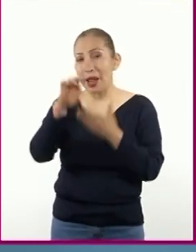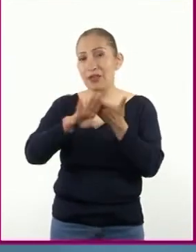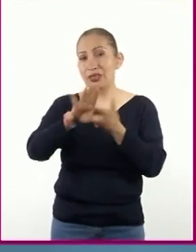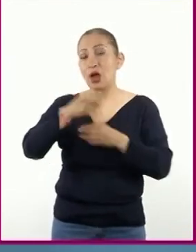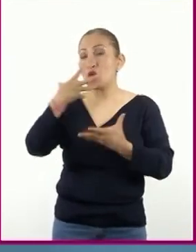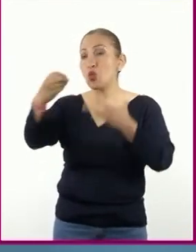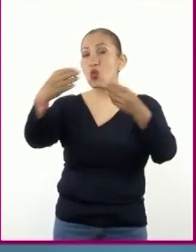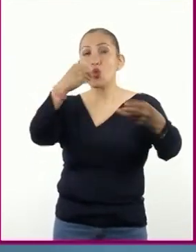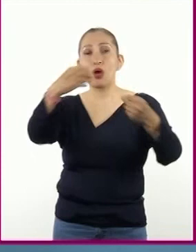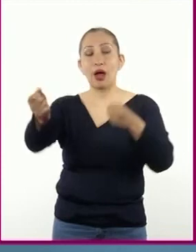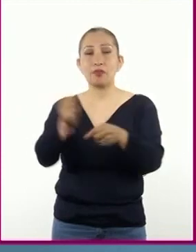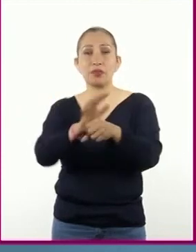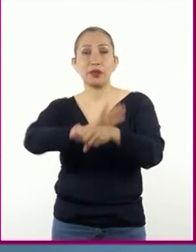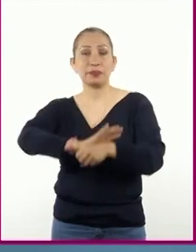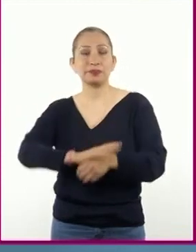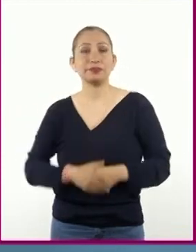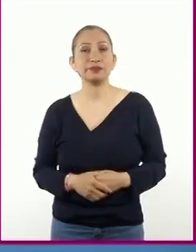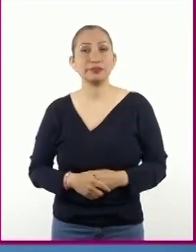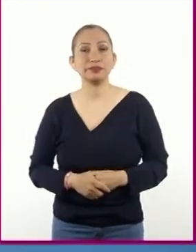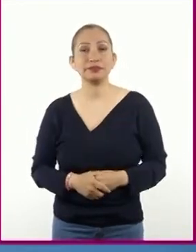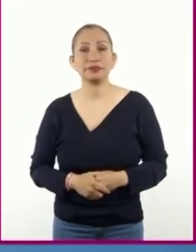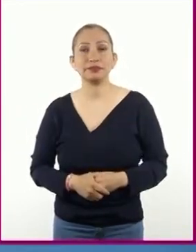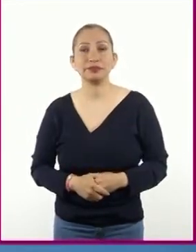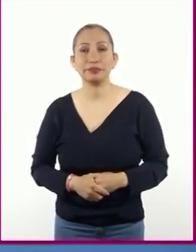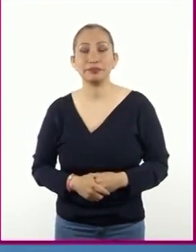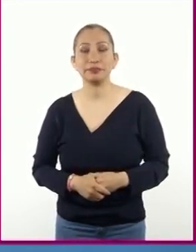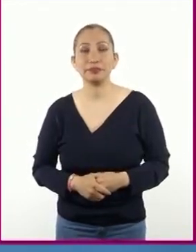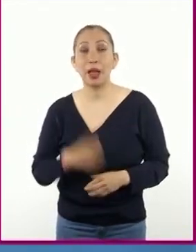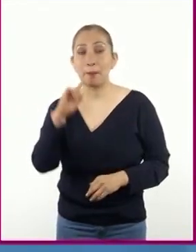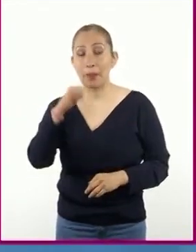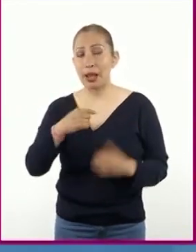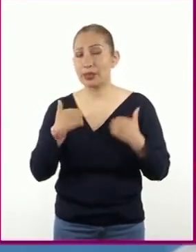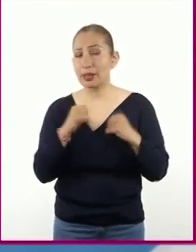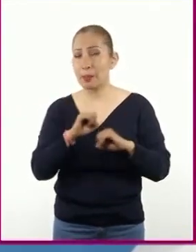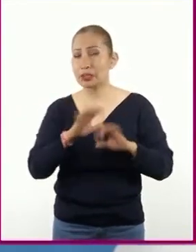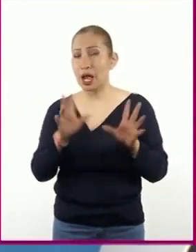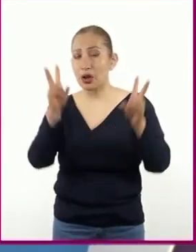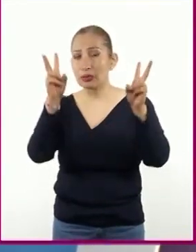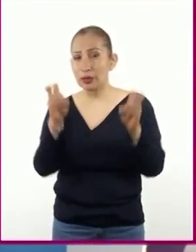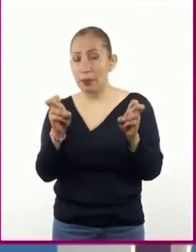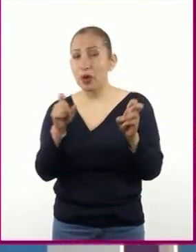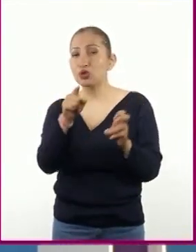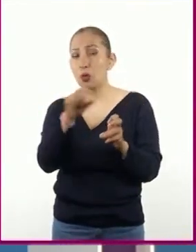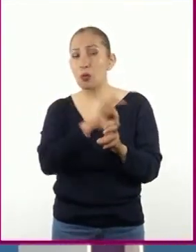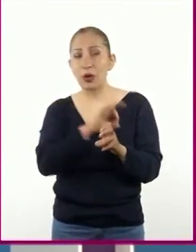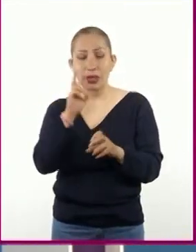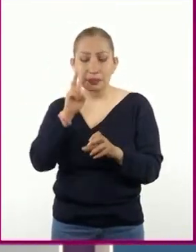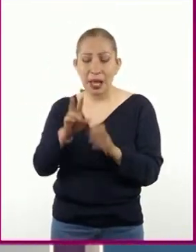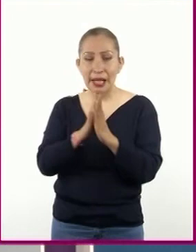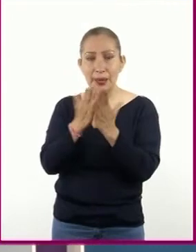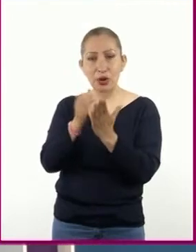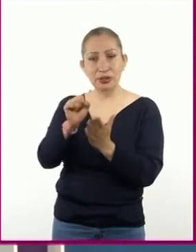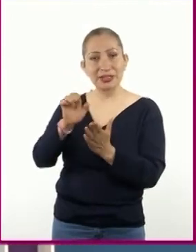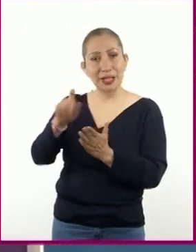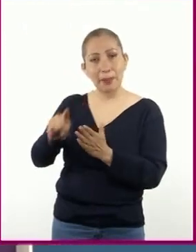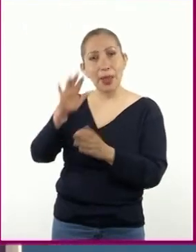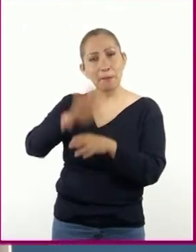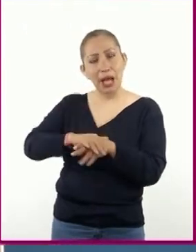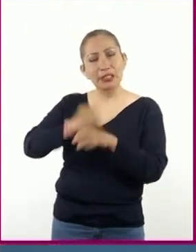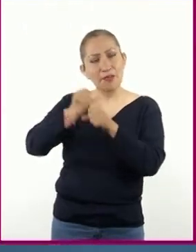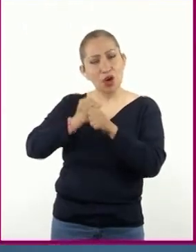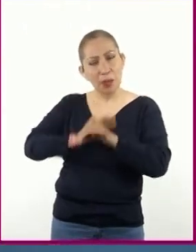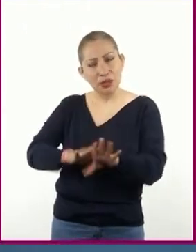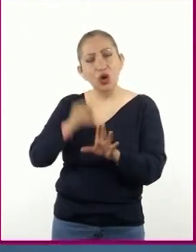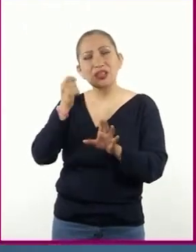la propagación del COVID-19. Para comprender más sobre el tema, pueden revisar su libro de texto y ampliar la